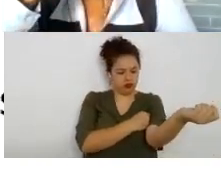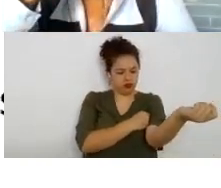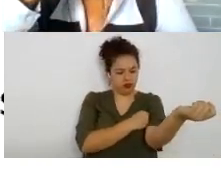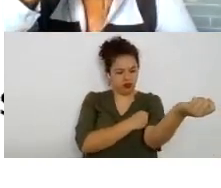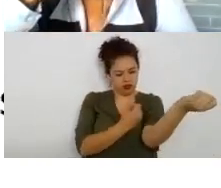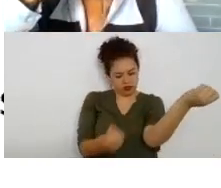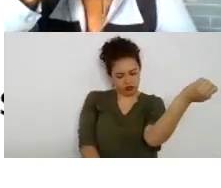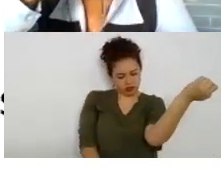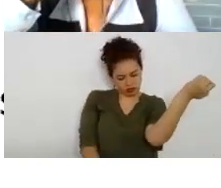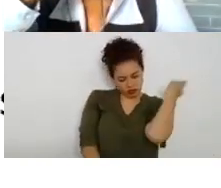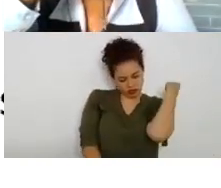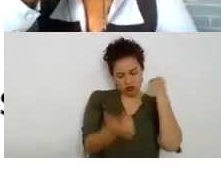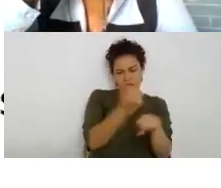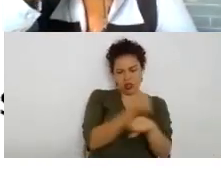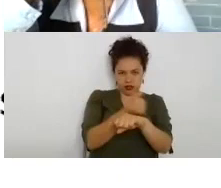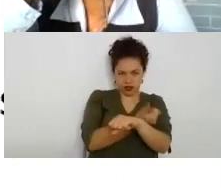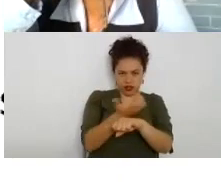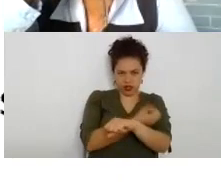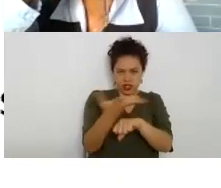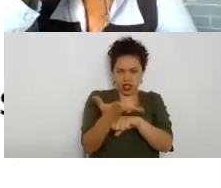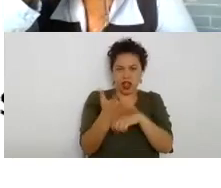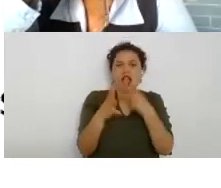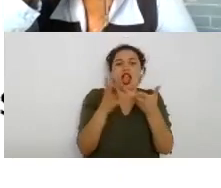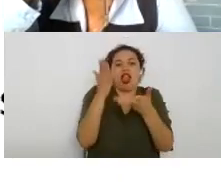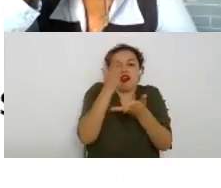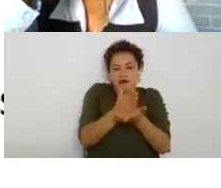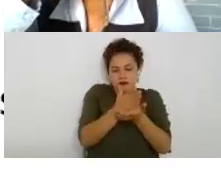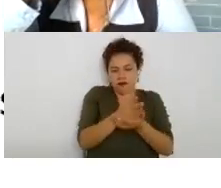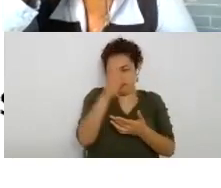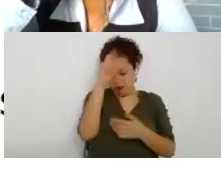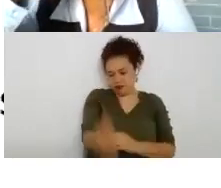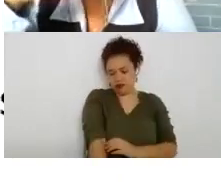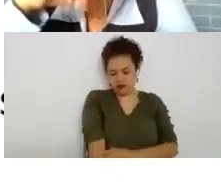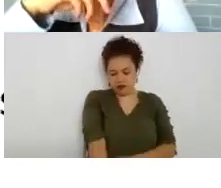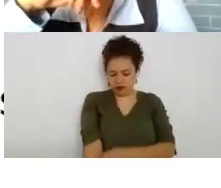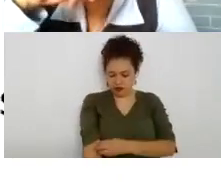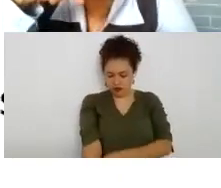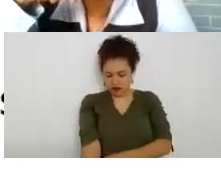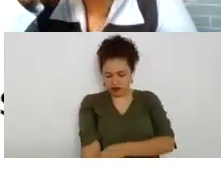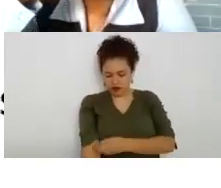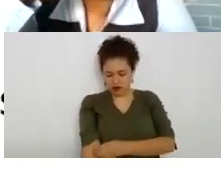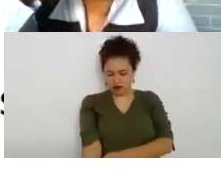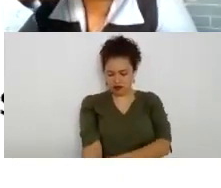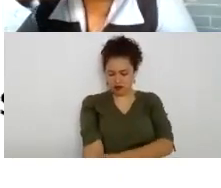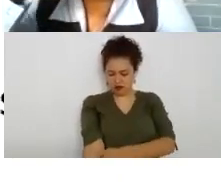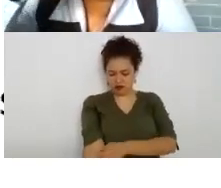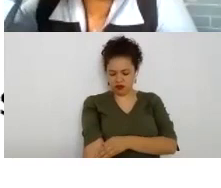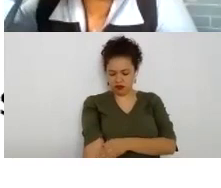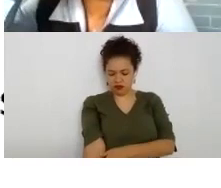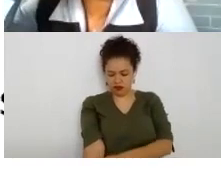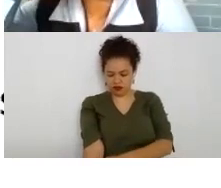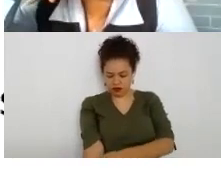primero, tratar de contener la hemorragia, ¿de acuerdo? Vimos como los métodos para contener una hemorragia. Si